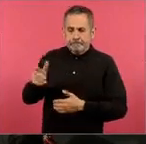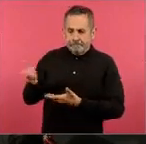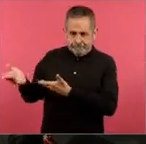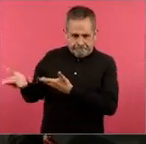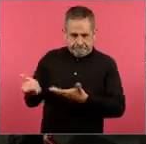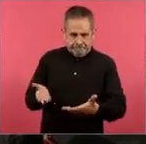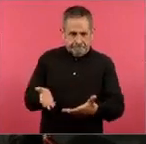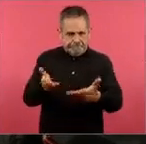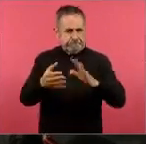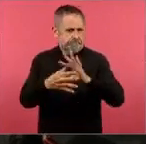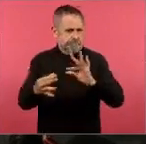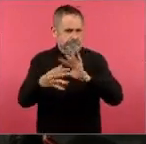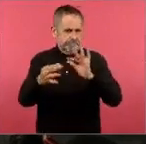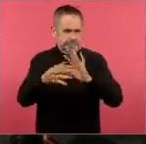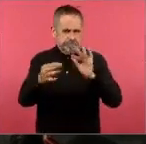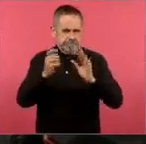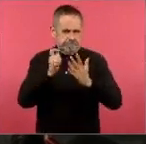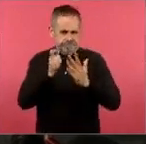Adelante.